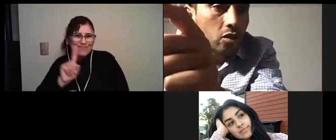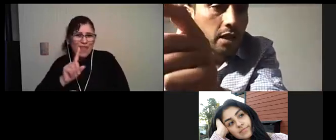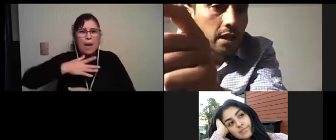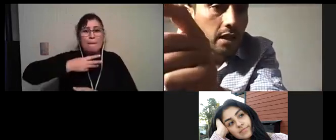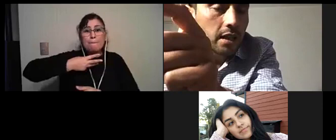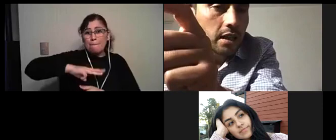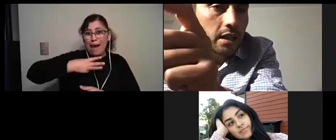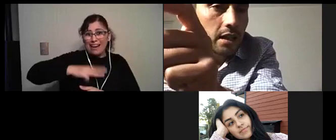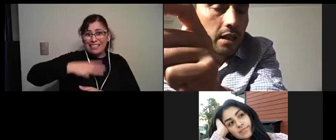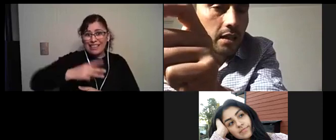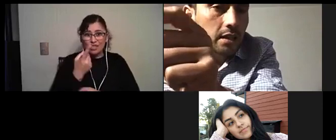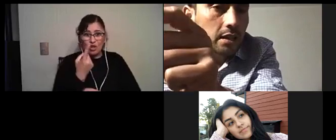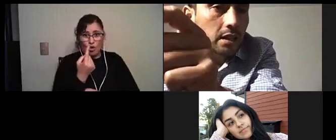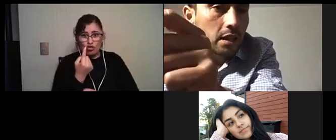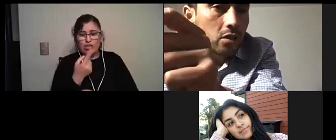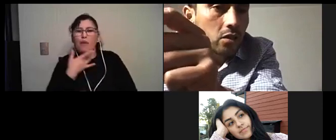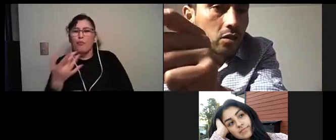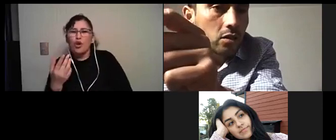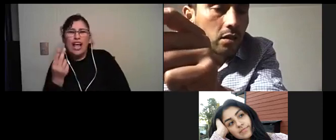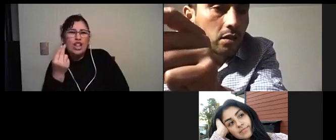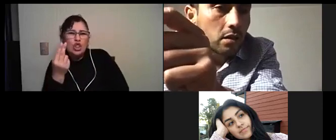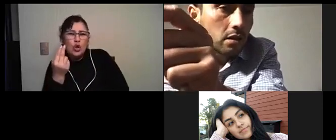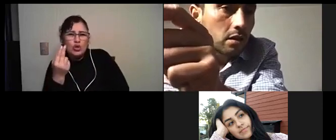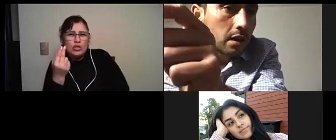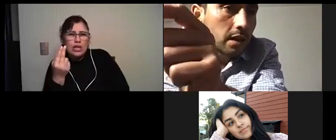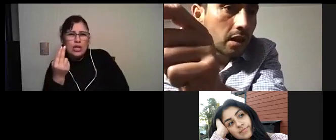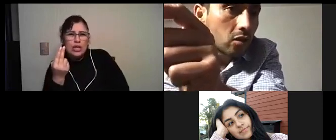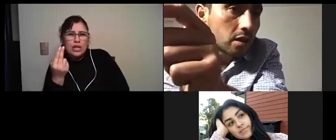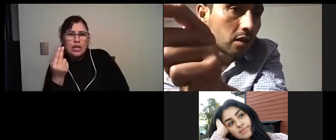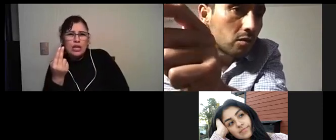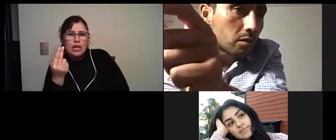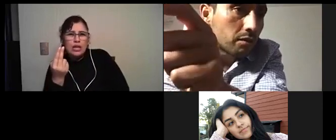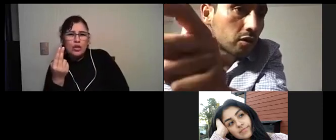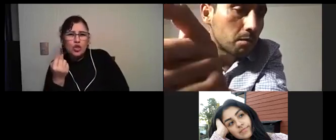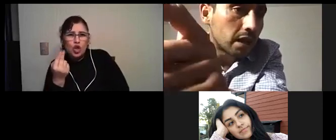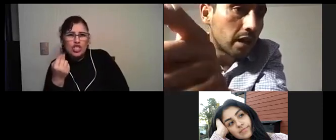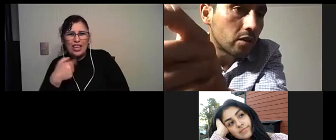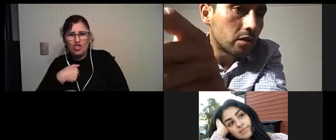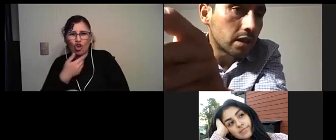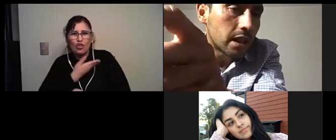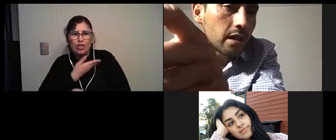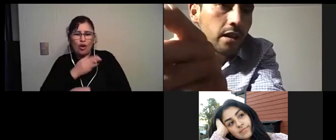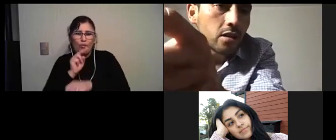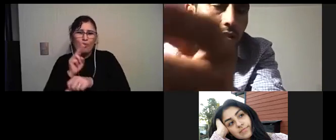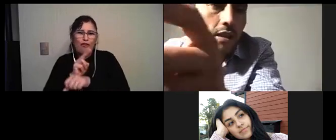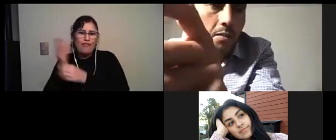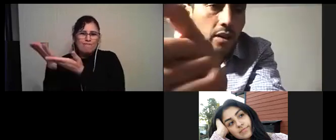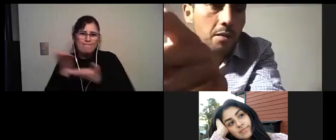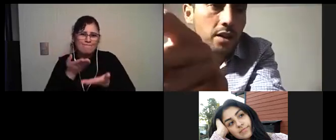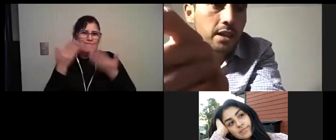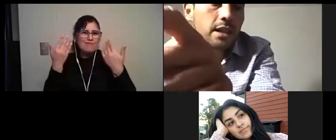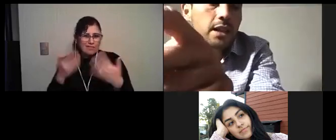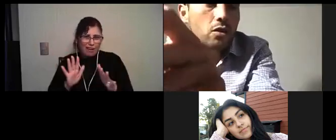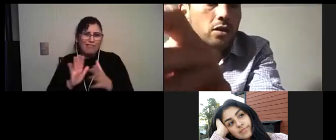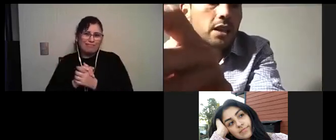día 12 y el 5, el día 12 tengo un profesor invitado, ¿ya? Entonces la